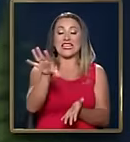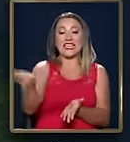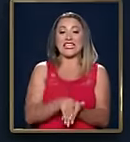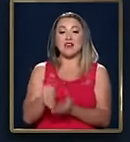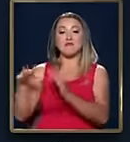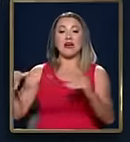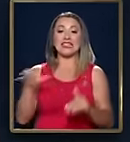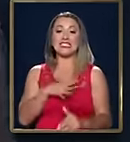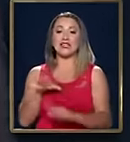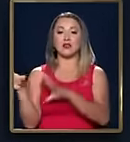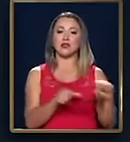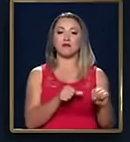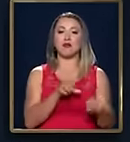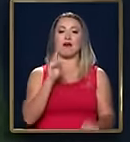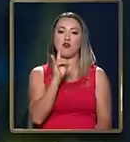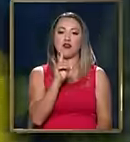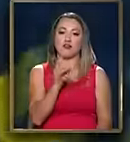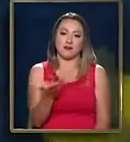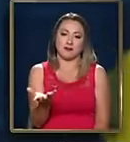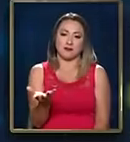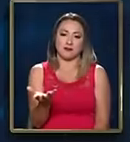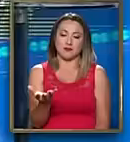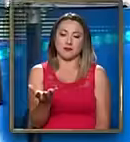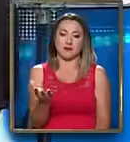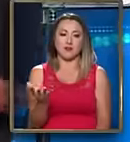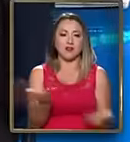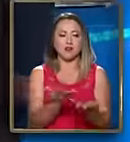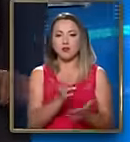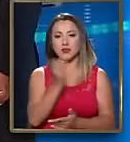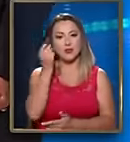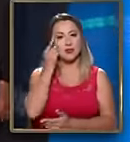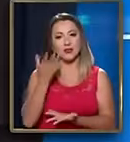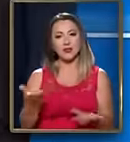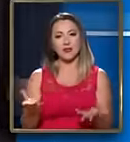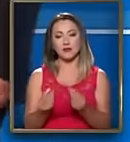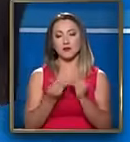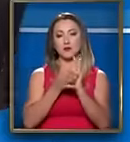Pero ¿cómo no entiende? Muchas gracias.